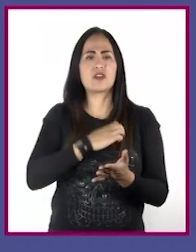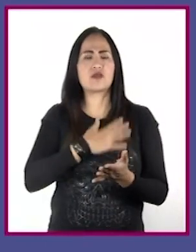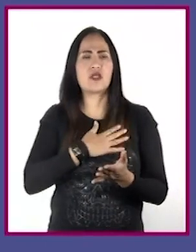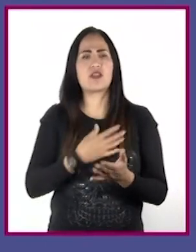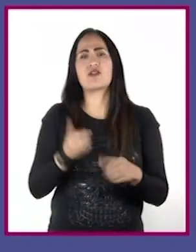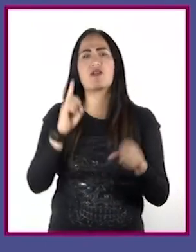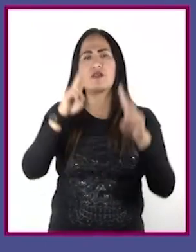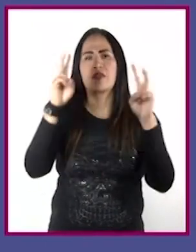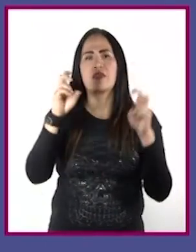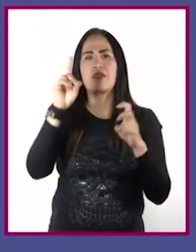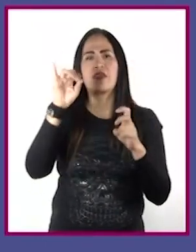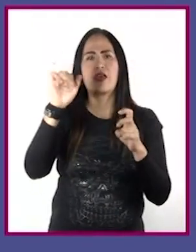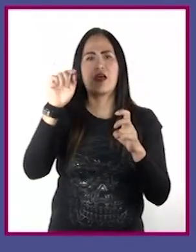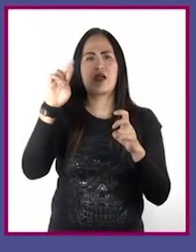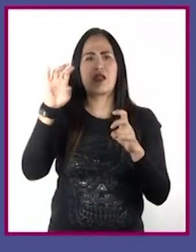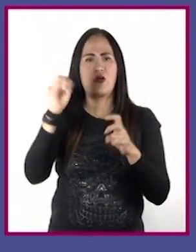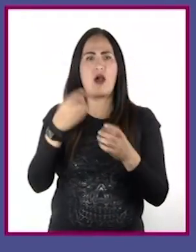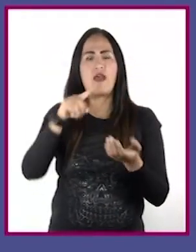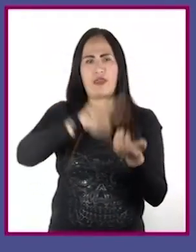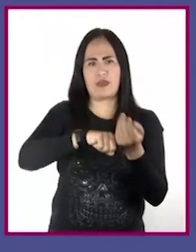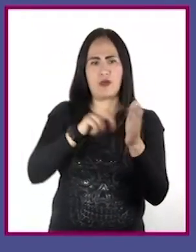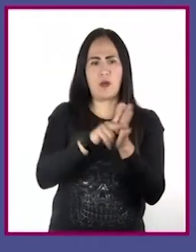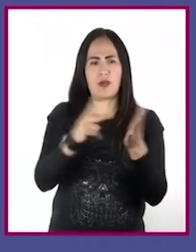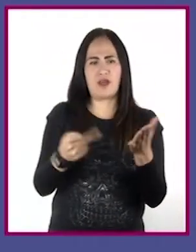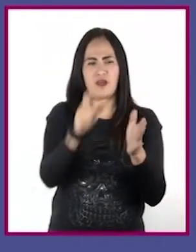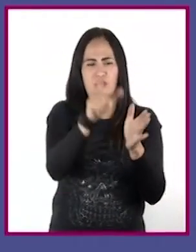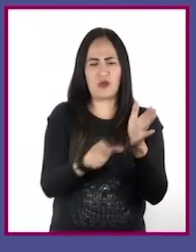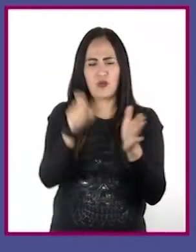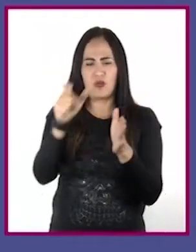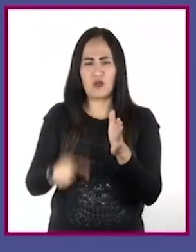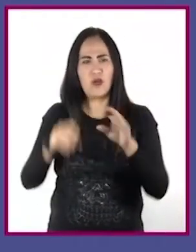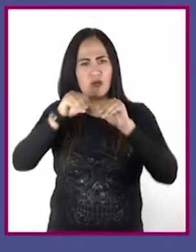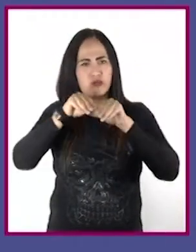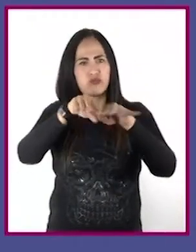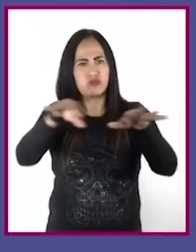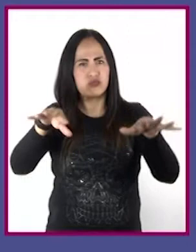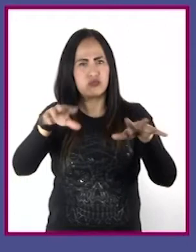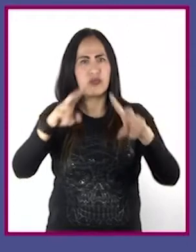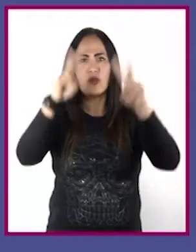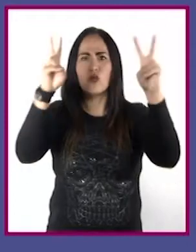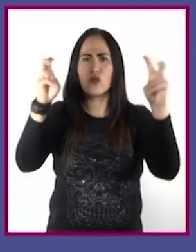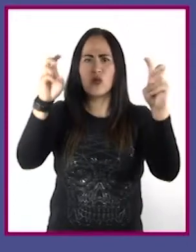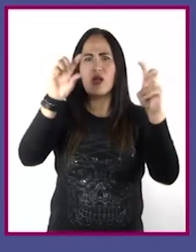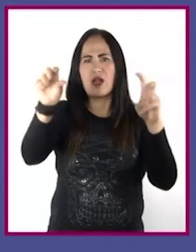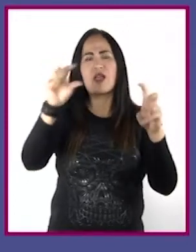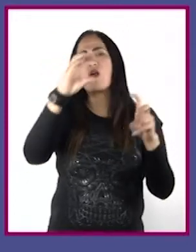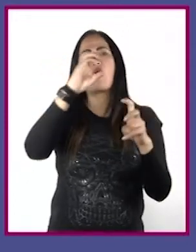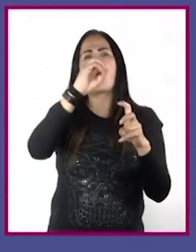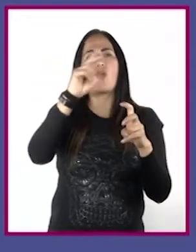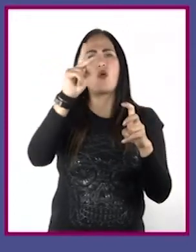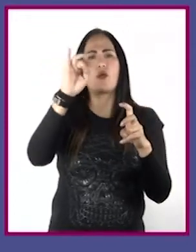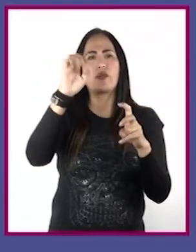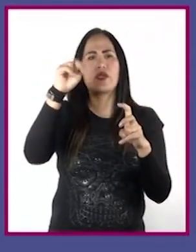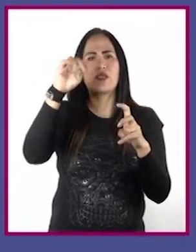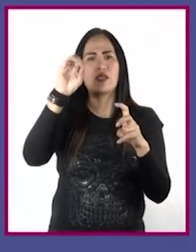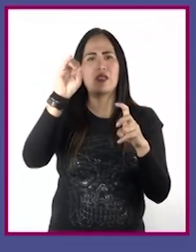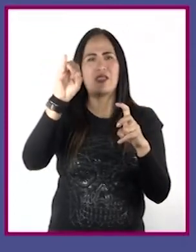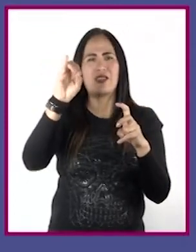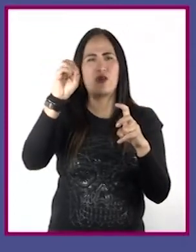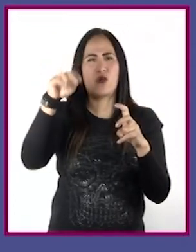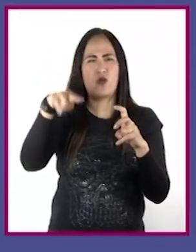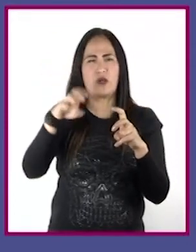Diario. Dentro de un periódico, lo que se publica bajo la rúbrica de opinión ocupa un lugar